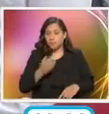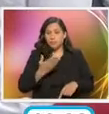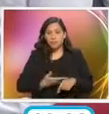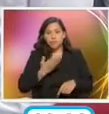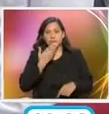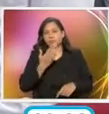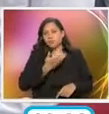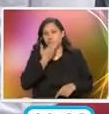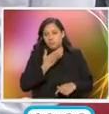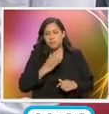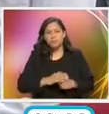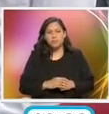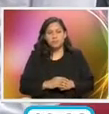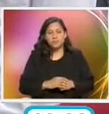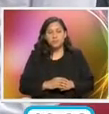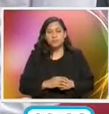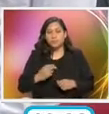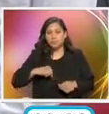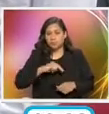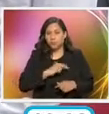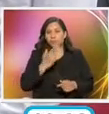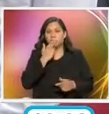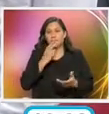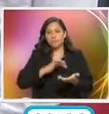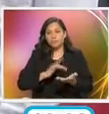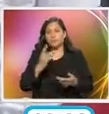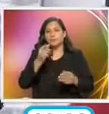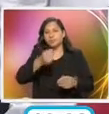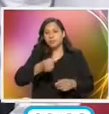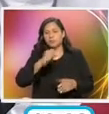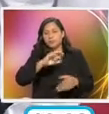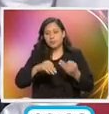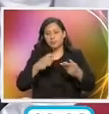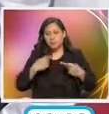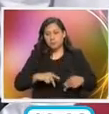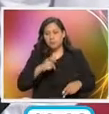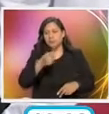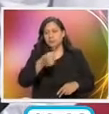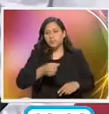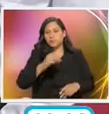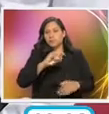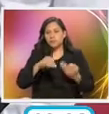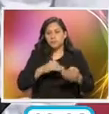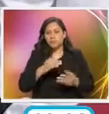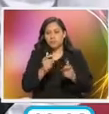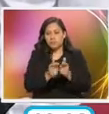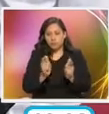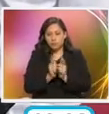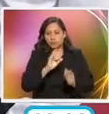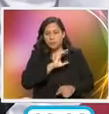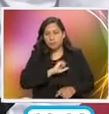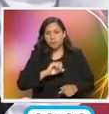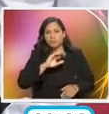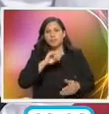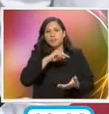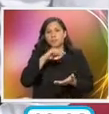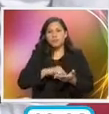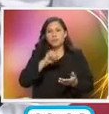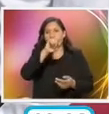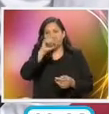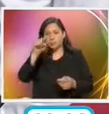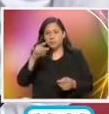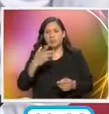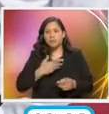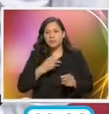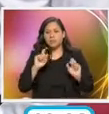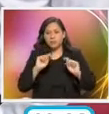como de costumbre, les estamos muy agradecidos, le mandamos un saludo a toda nuestra gente, a todos nuestros club de fans de todos lados, hemos estado últimamente